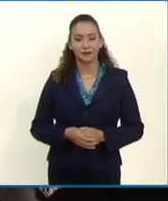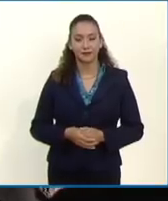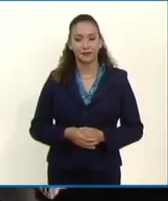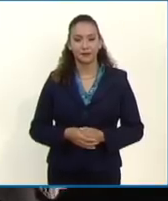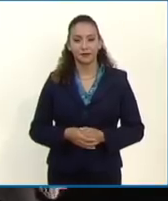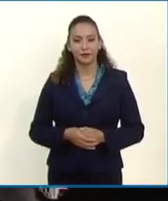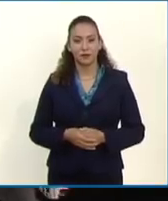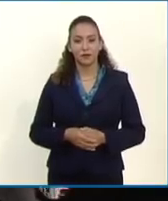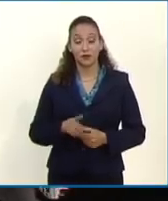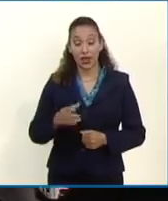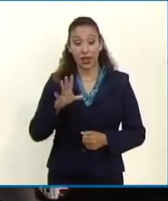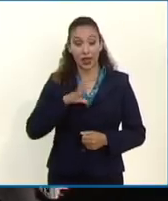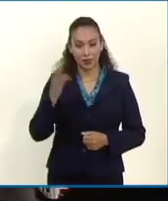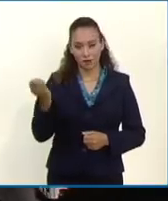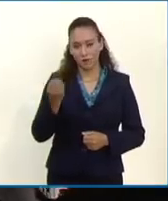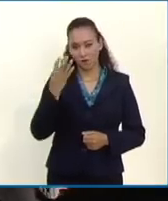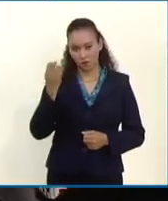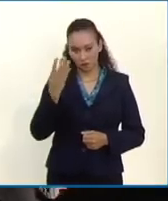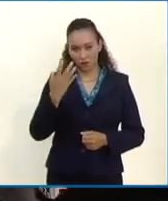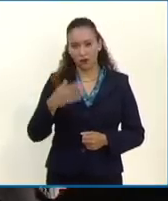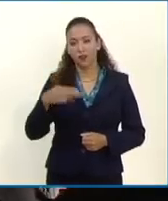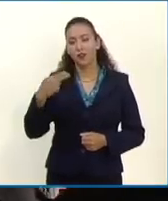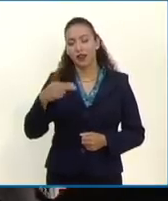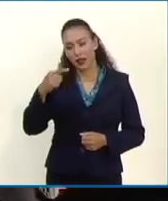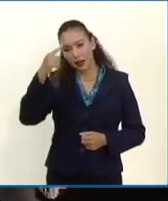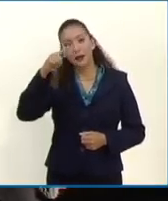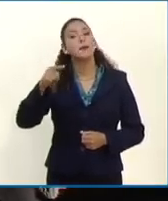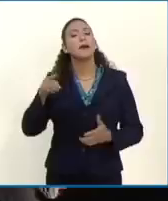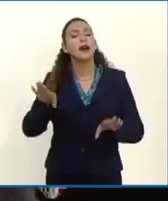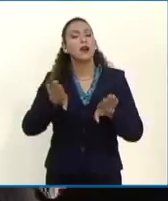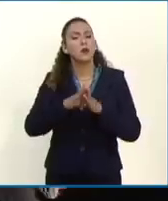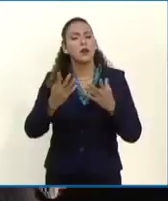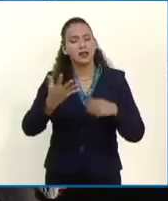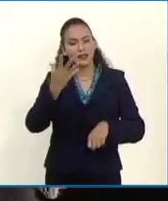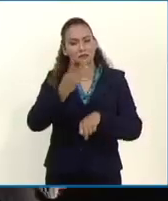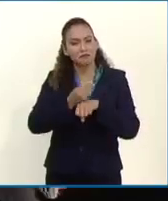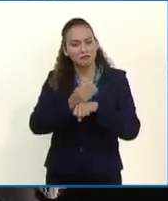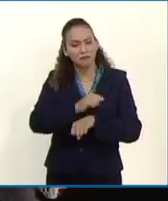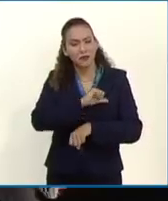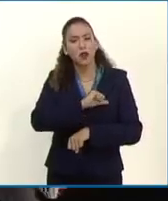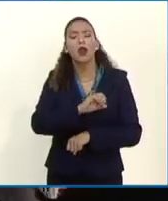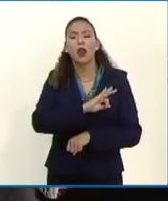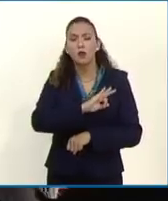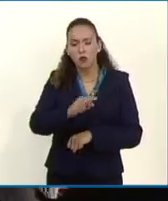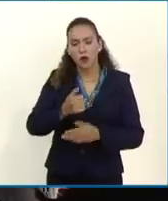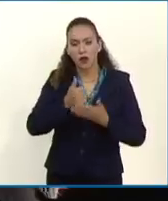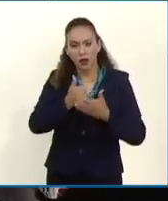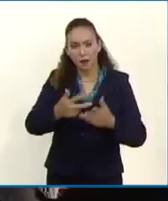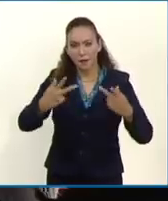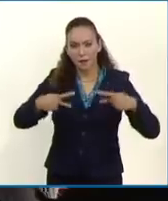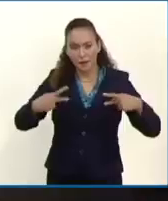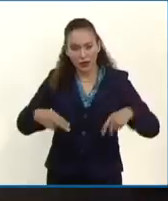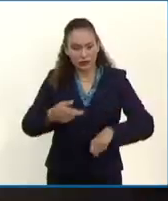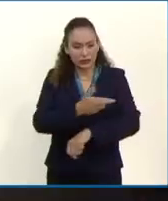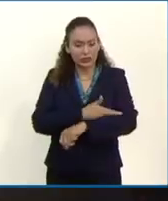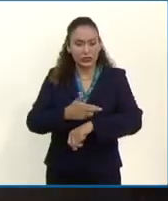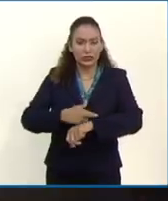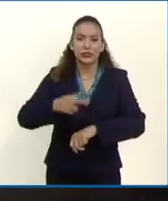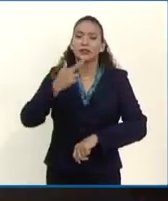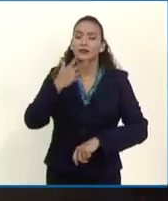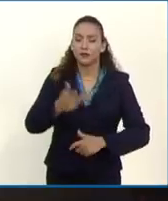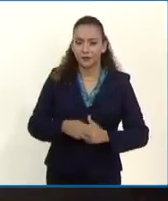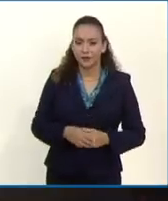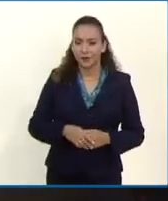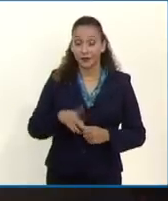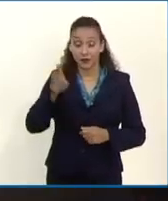Al participar en el foro Retos de Eficiencia para el Arbitraje, la ministra de la Suprema Corte de Justicia de la Nación, Margarita